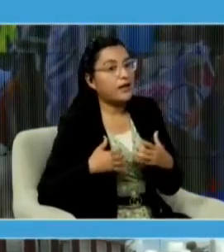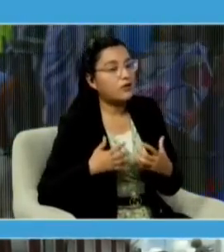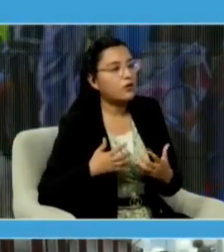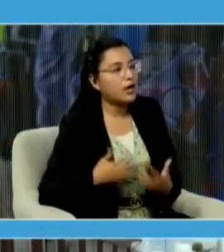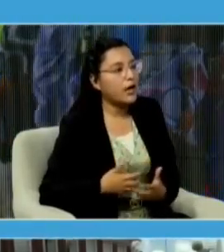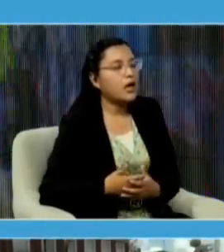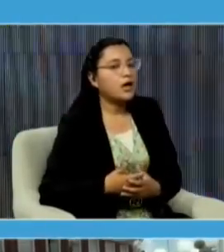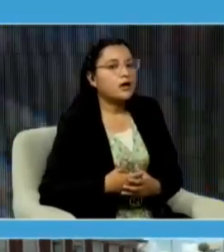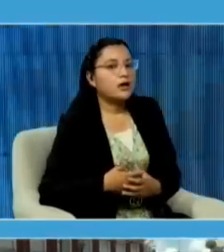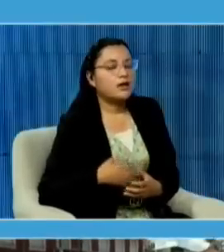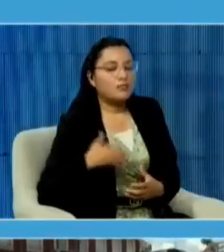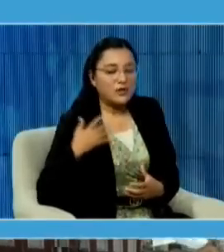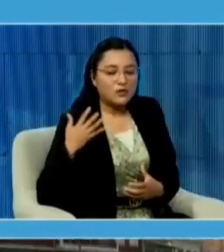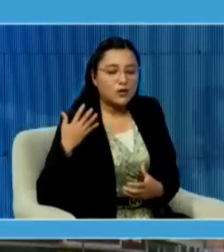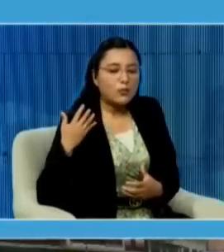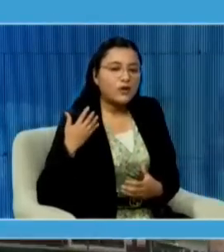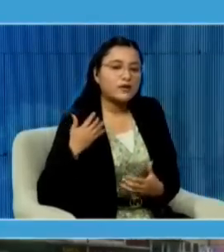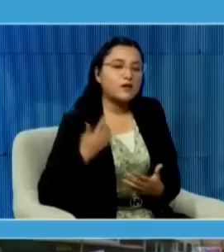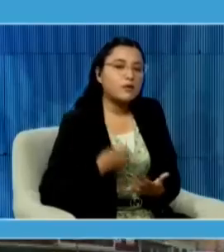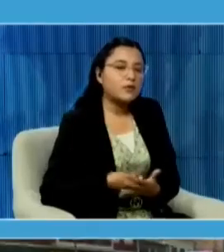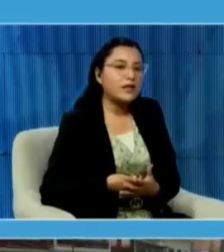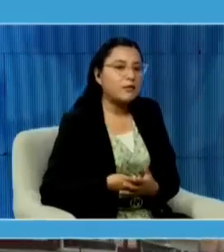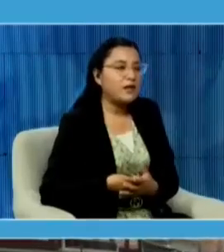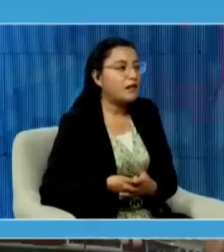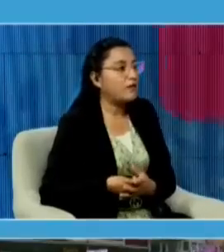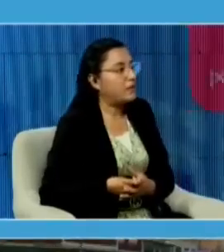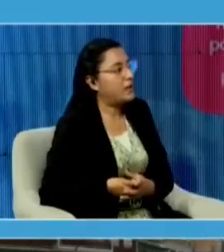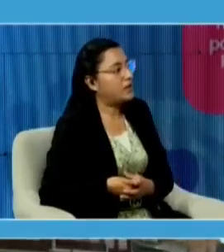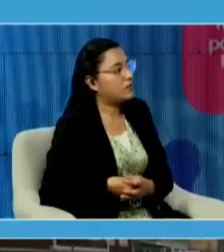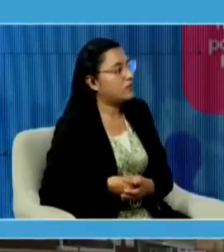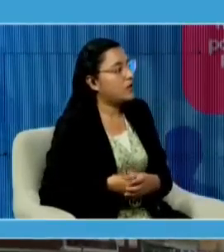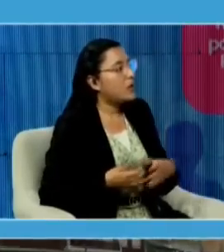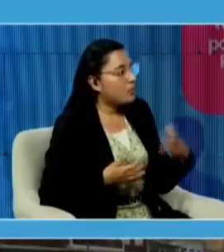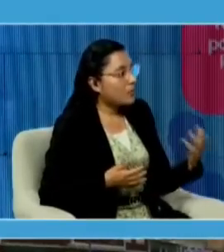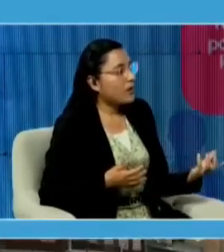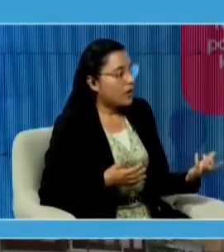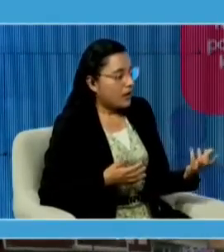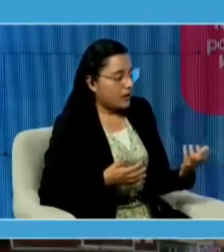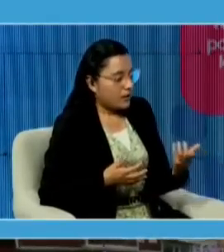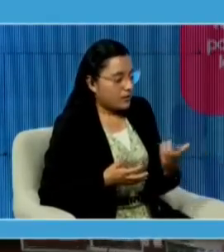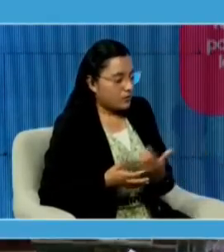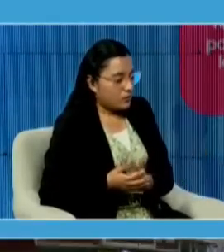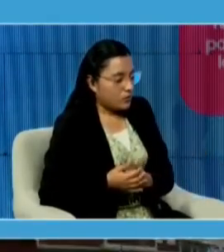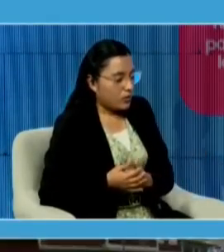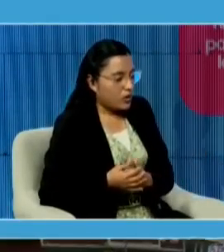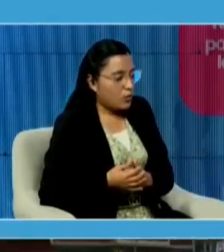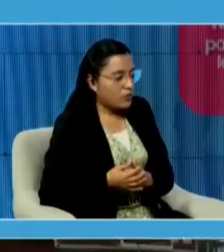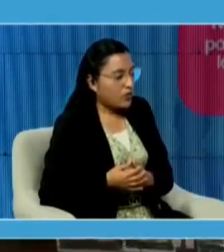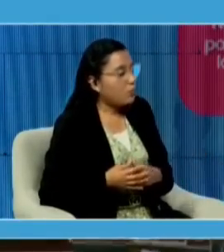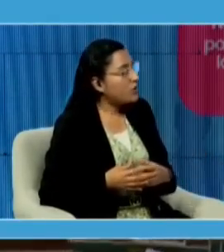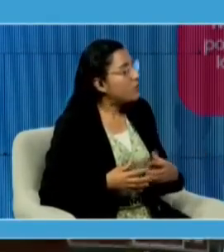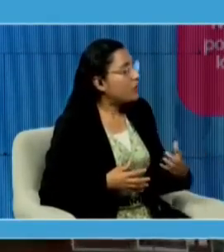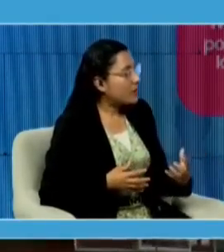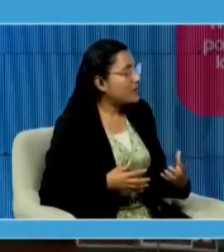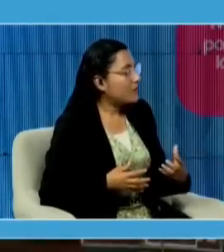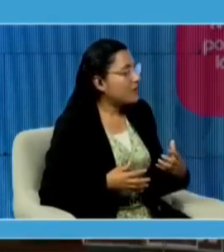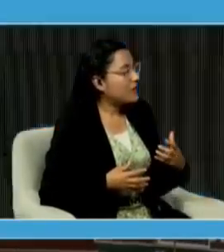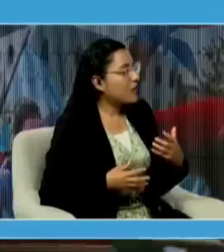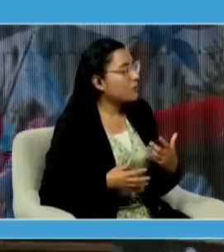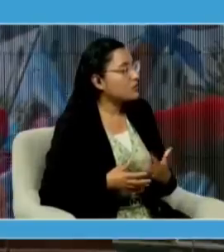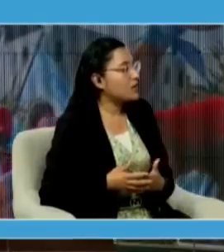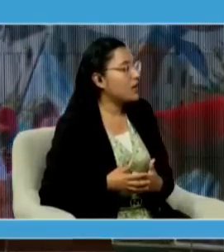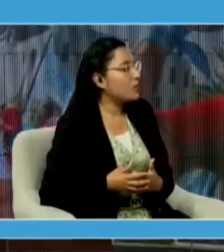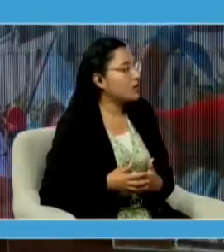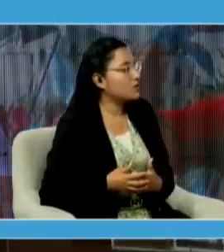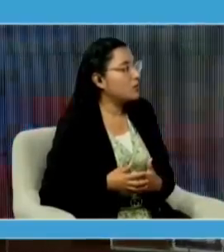hacia aquellos que mencionan pues que están a favor de la vida y la familia. Entonces, Pepe, todo ello pues es muy importante también